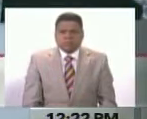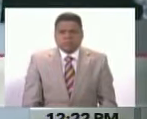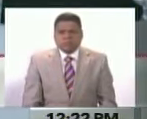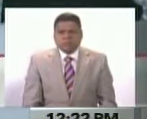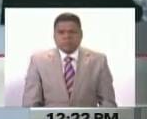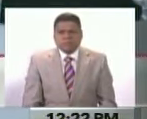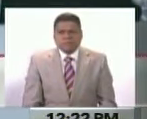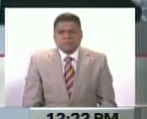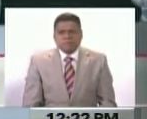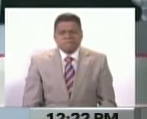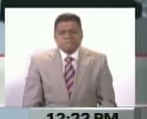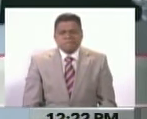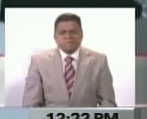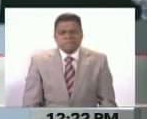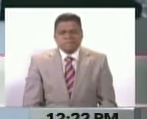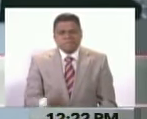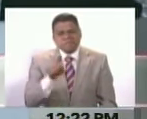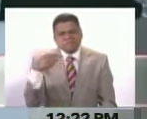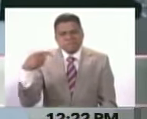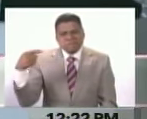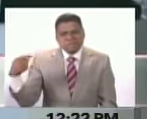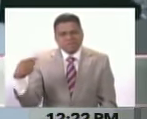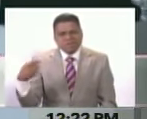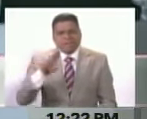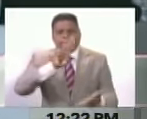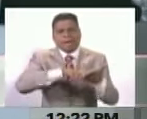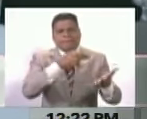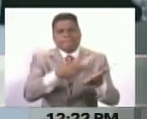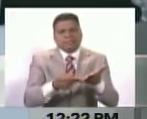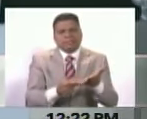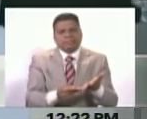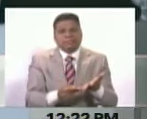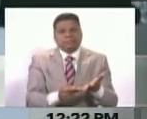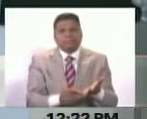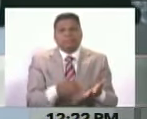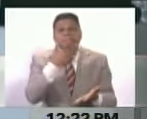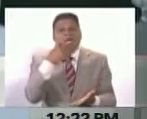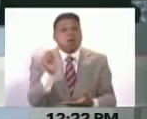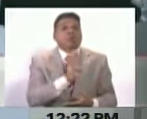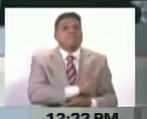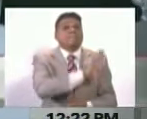con menos vetos y más votos.